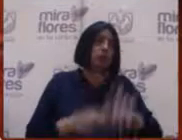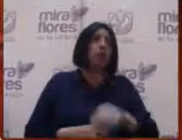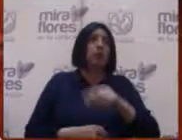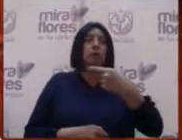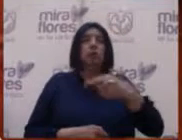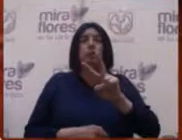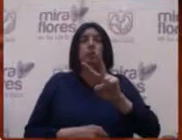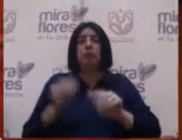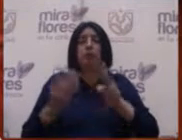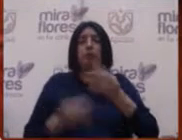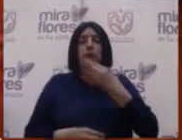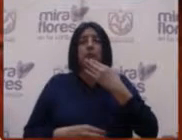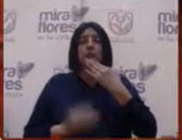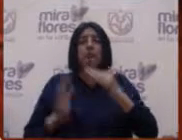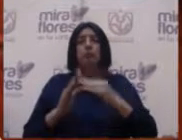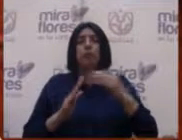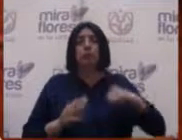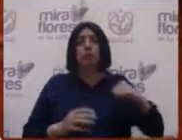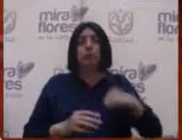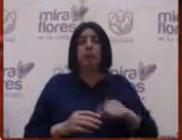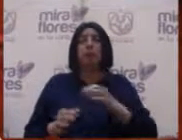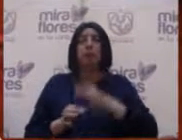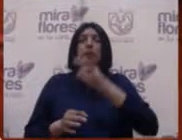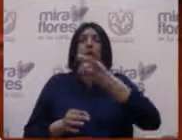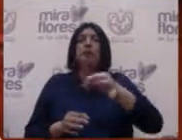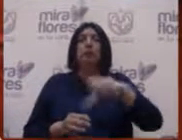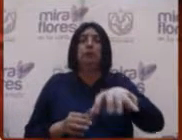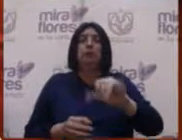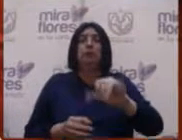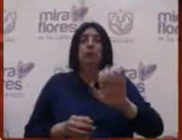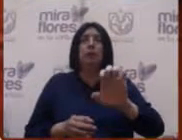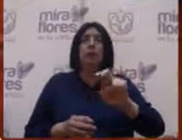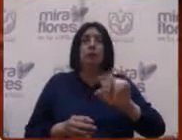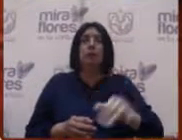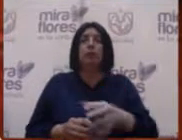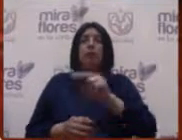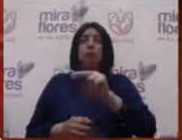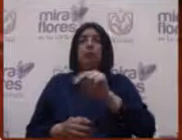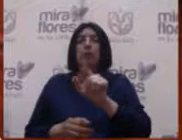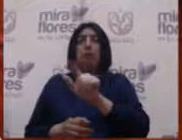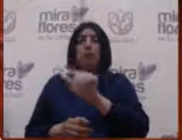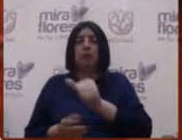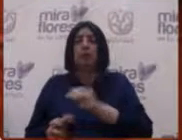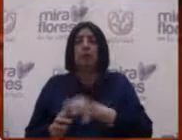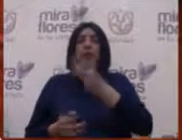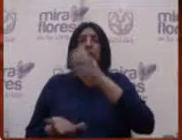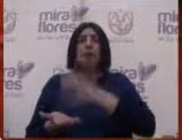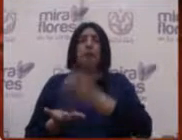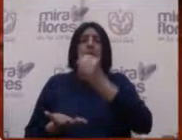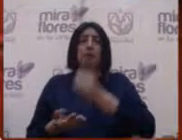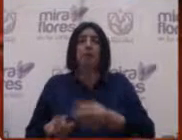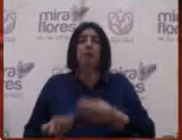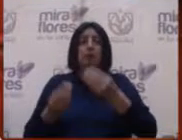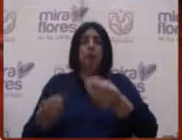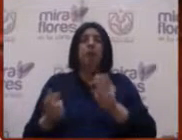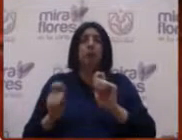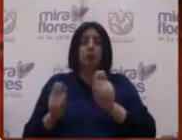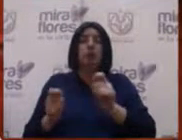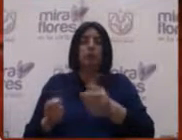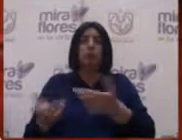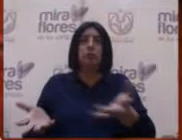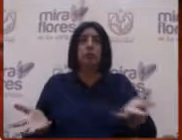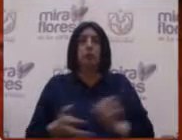137-2014. A favor de la Municipalidad Distrital de El Ingenio, provincia de Nazca, departamento de Ica, otorgándose en donación los